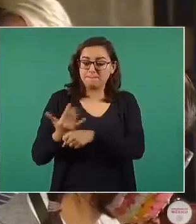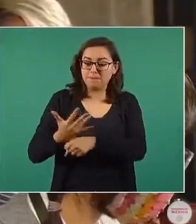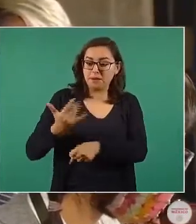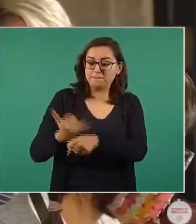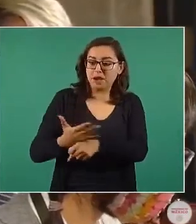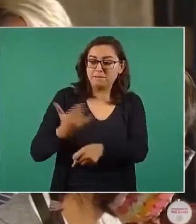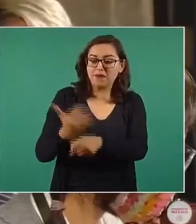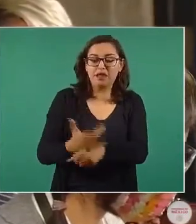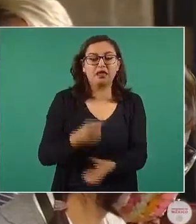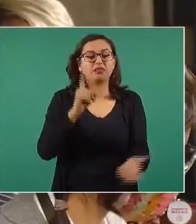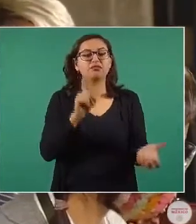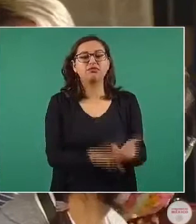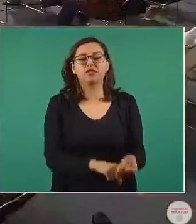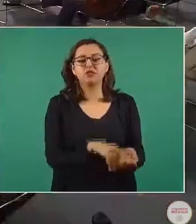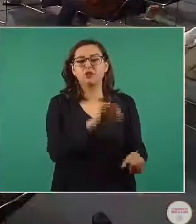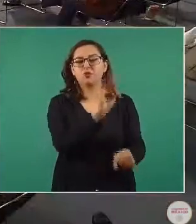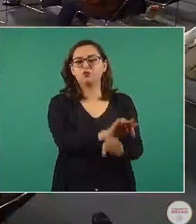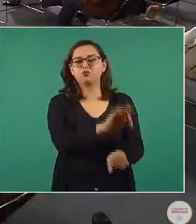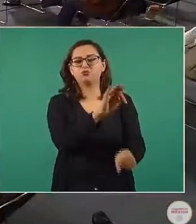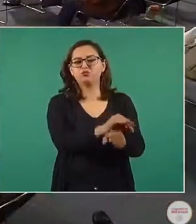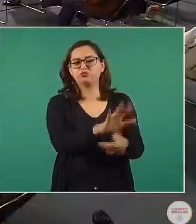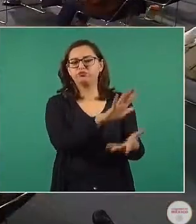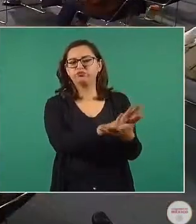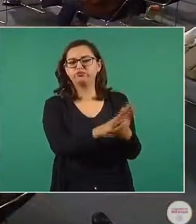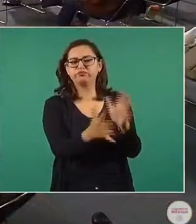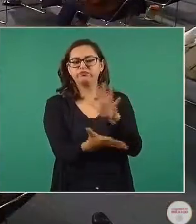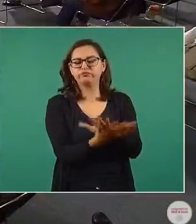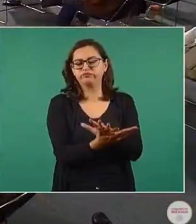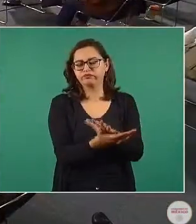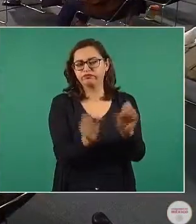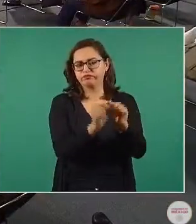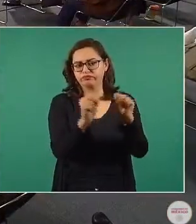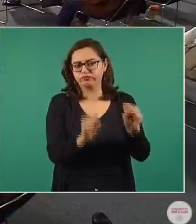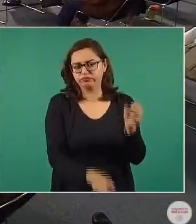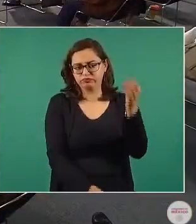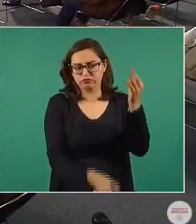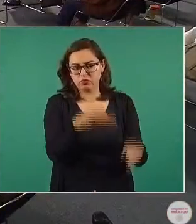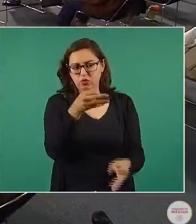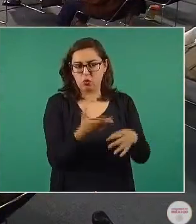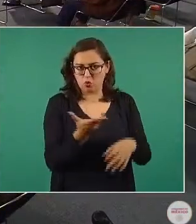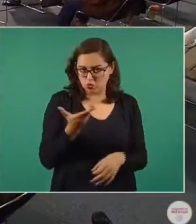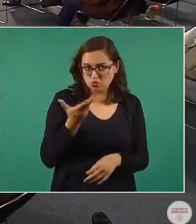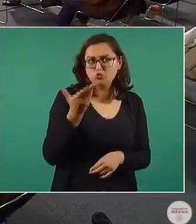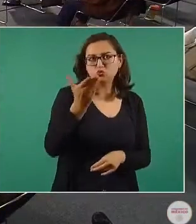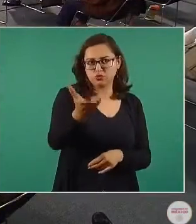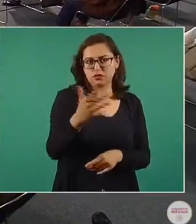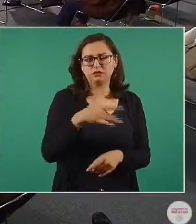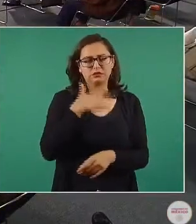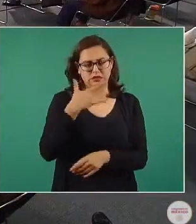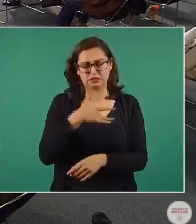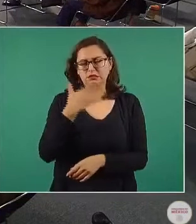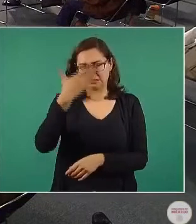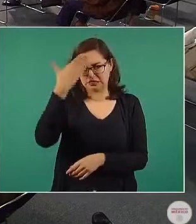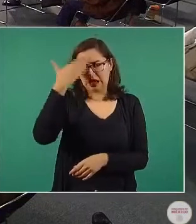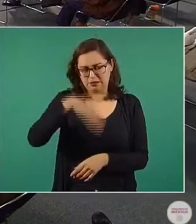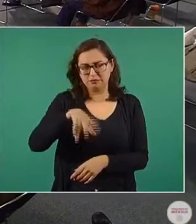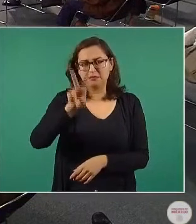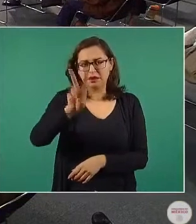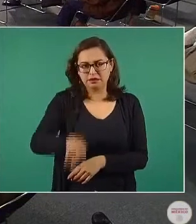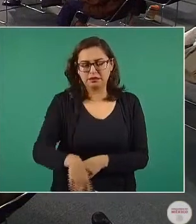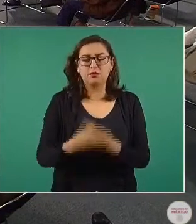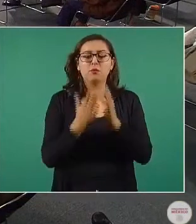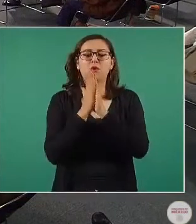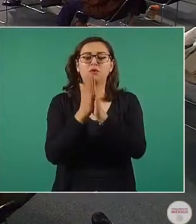mano oscura que mueve los hilos del sistema judicial y de cuya erradicación usted ha hecho motor y legado en este gobierno. Le suplico